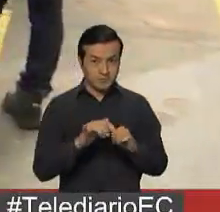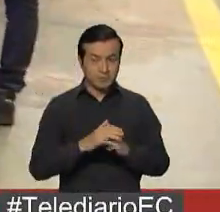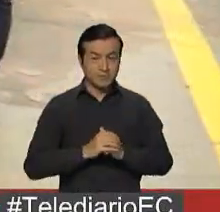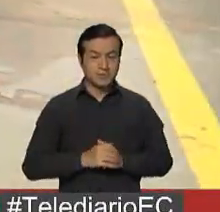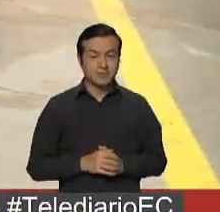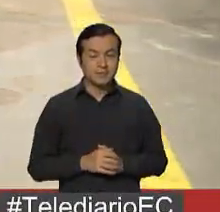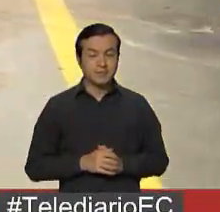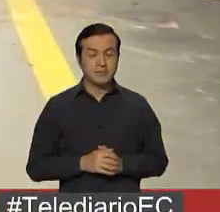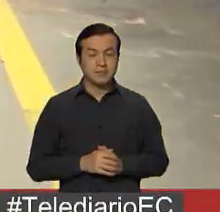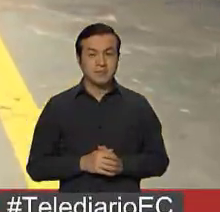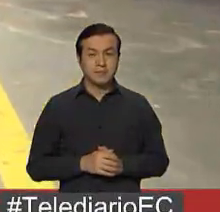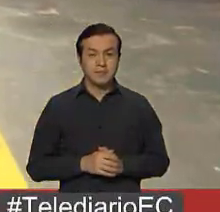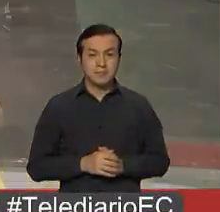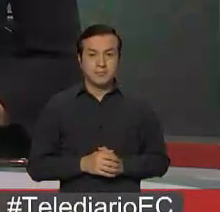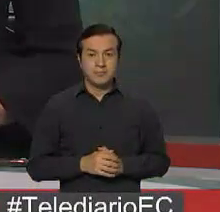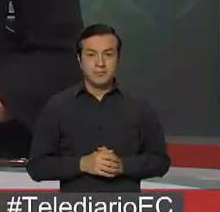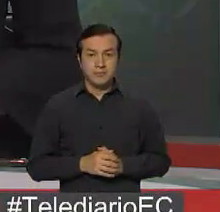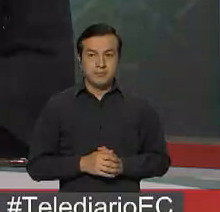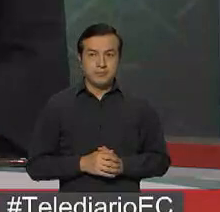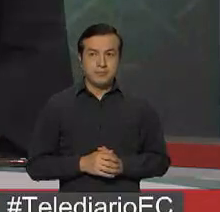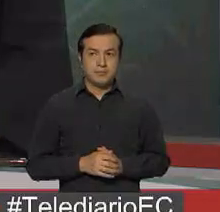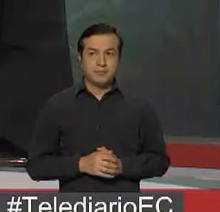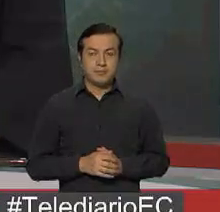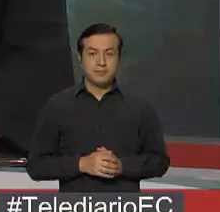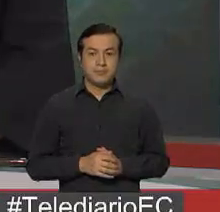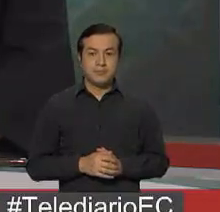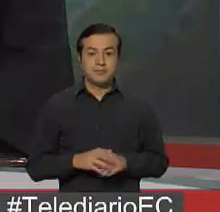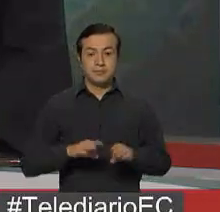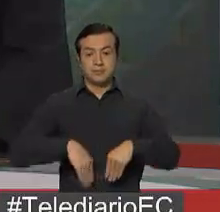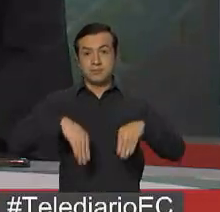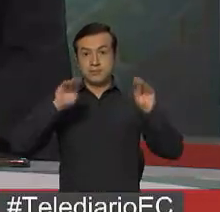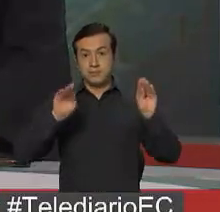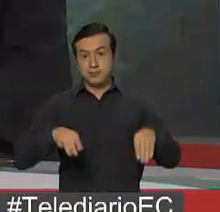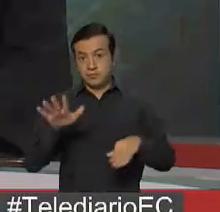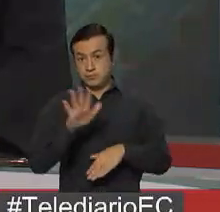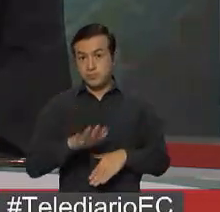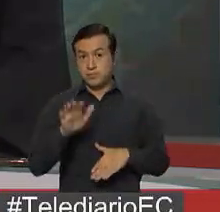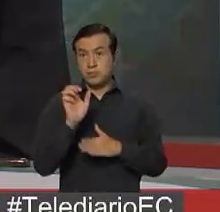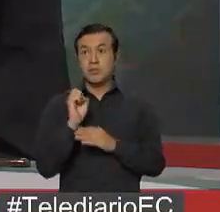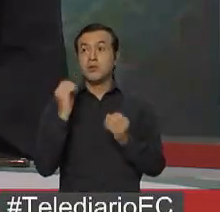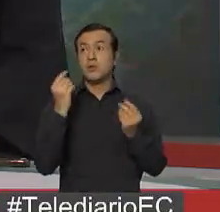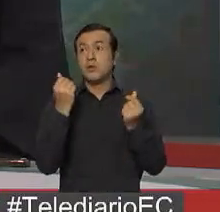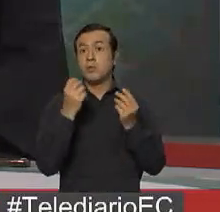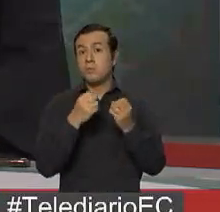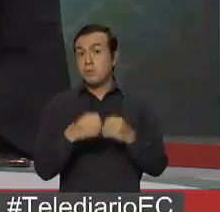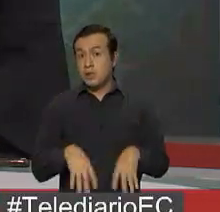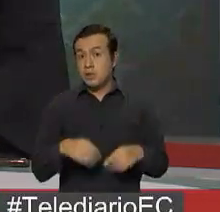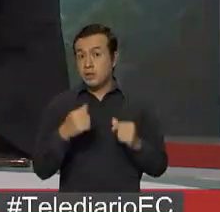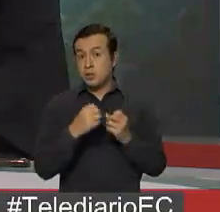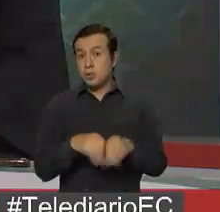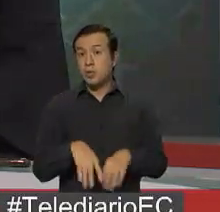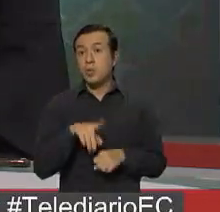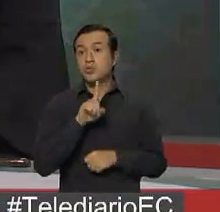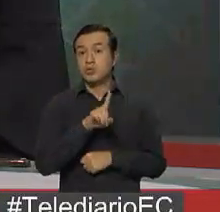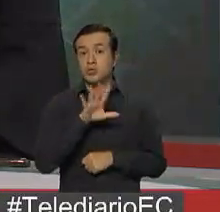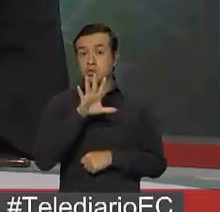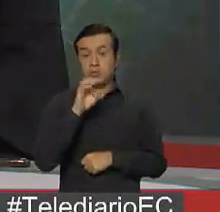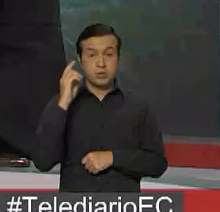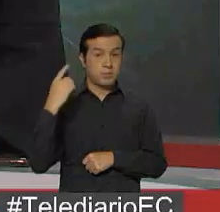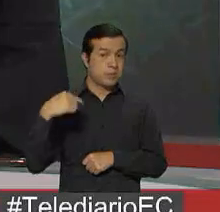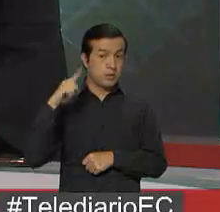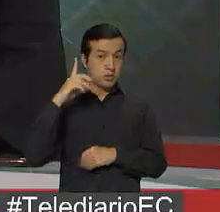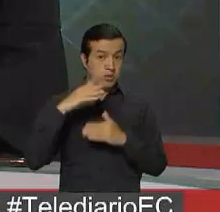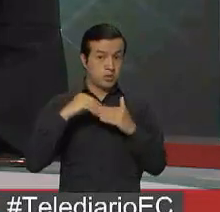villarruel medios públicos y el sector textil del país registra también pérdidas en ventas por 150 millones de dólares